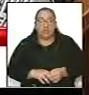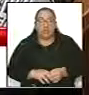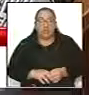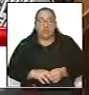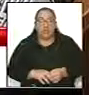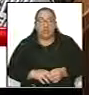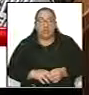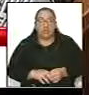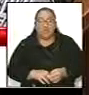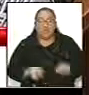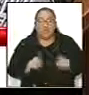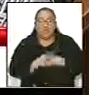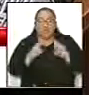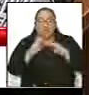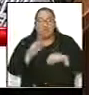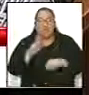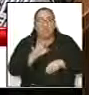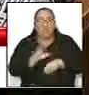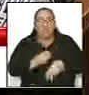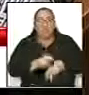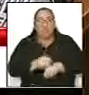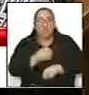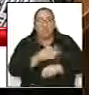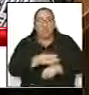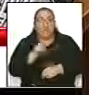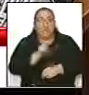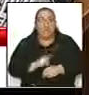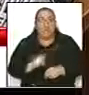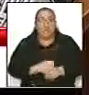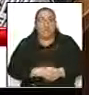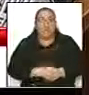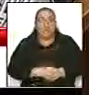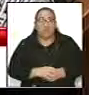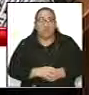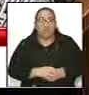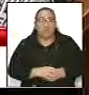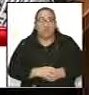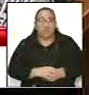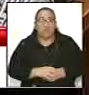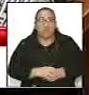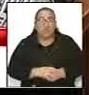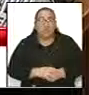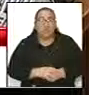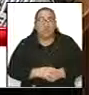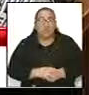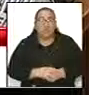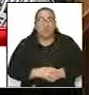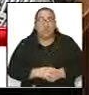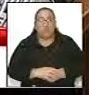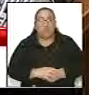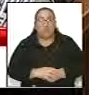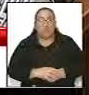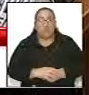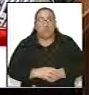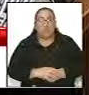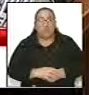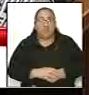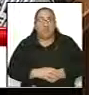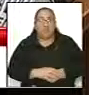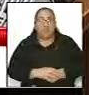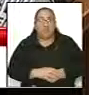se evaluó en su momento la utilización de, digamos, de alternativas tecnológicas en su momento, como la satelital que se acaba de mencionar.